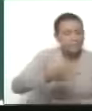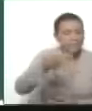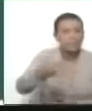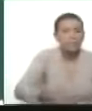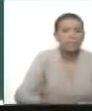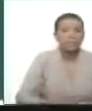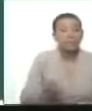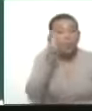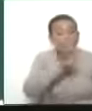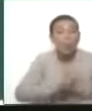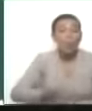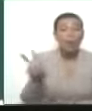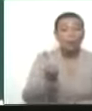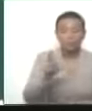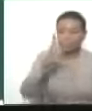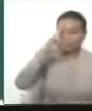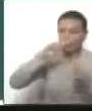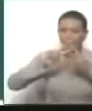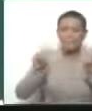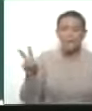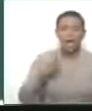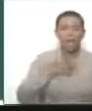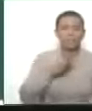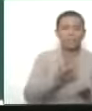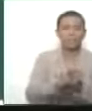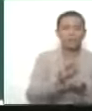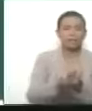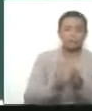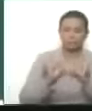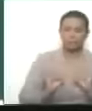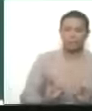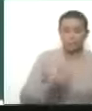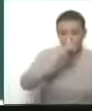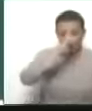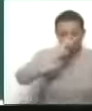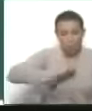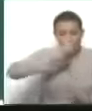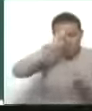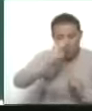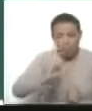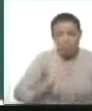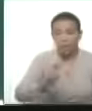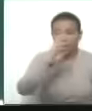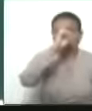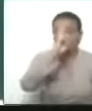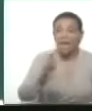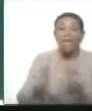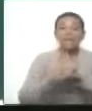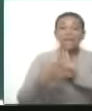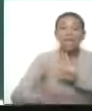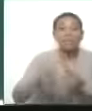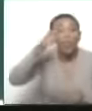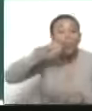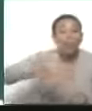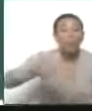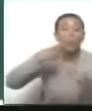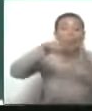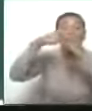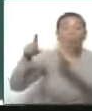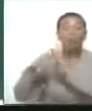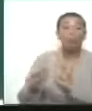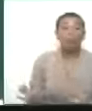somos una nación de paz legalista respetuosa de los derechos de los pueblos